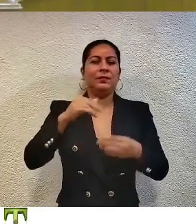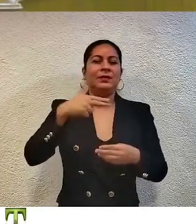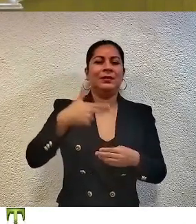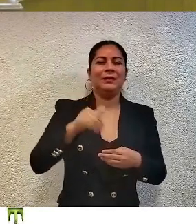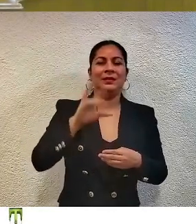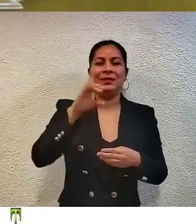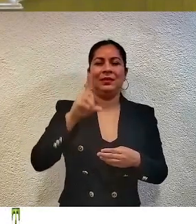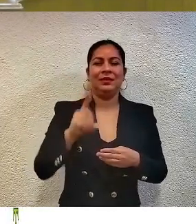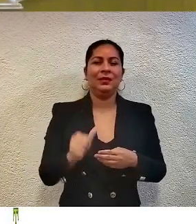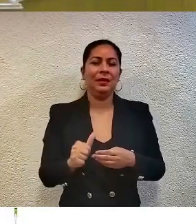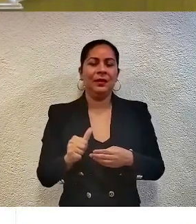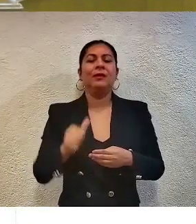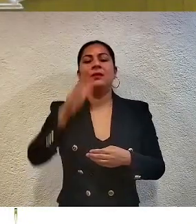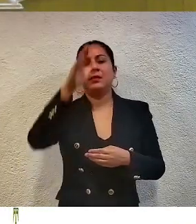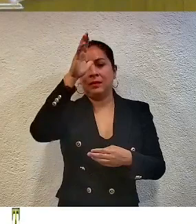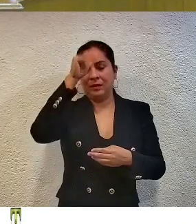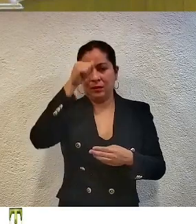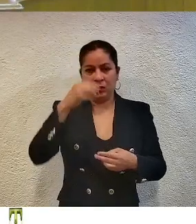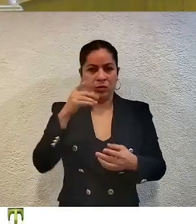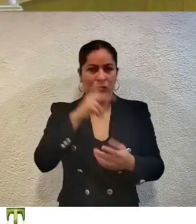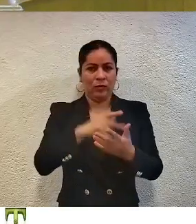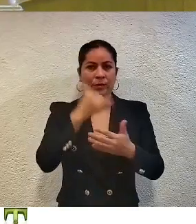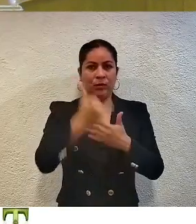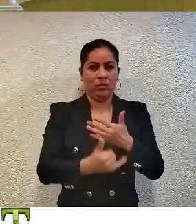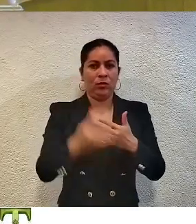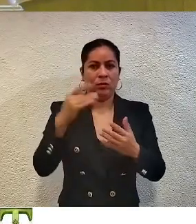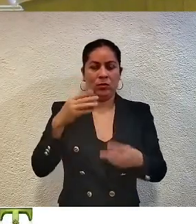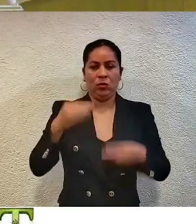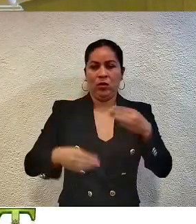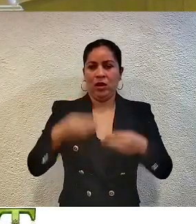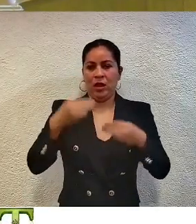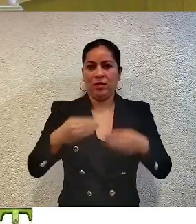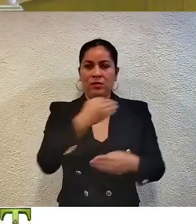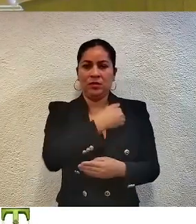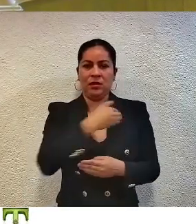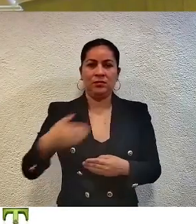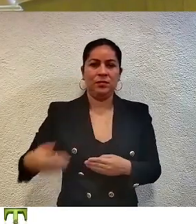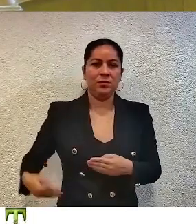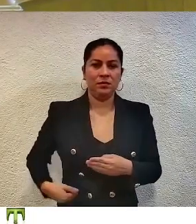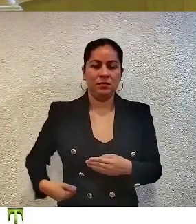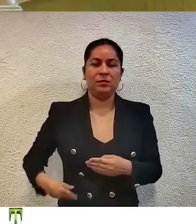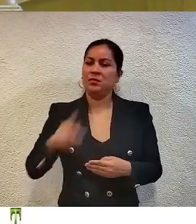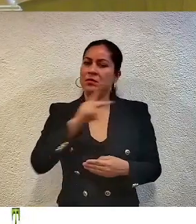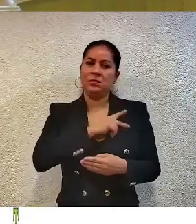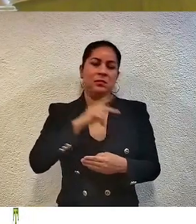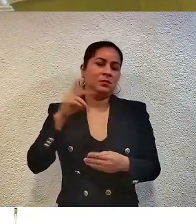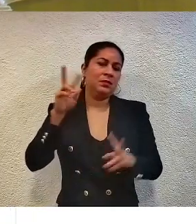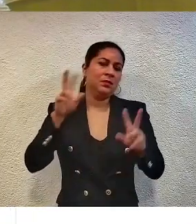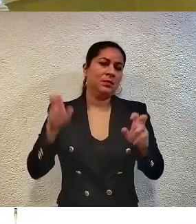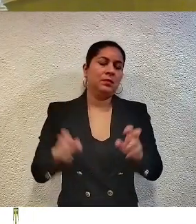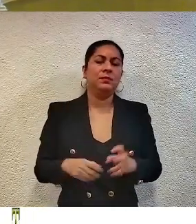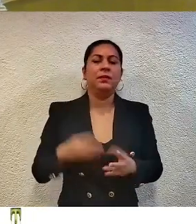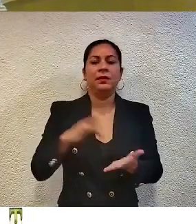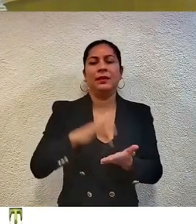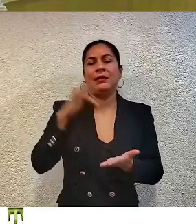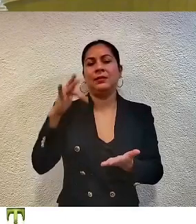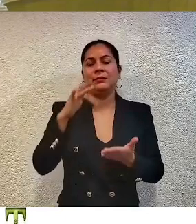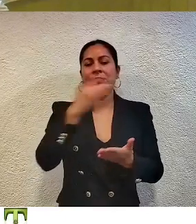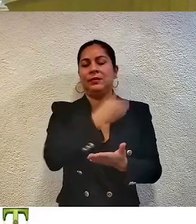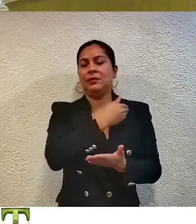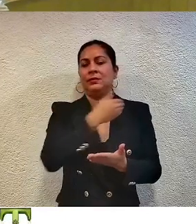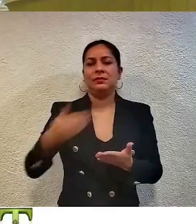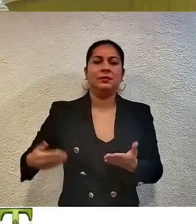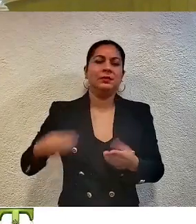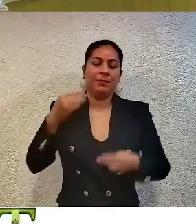Brito. A favor del proyecto. Gracias, magistrada. Magistrada, ponente, Abrea Rodríguez Chinol. Es mi proyecto. Gracias, magistrada. Magistrada, presidenta,